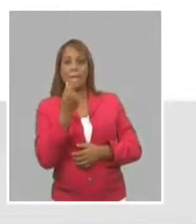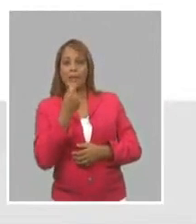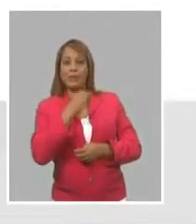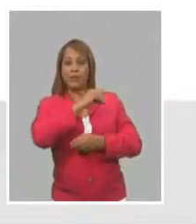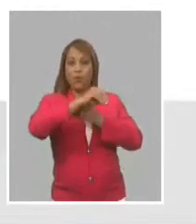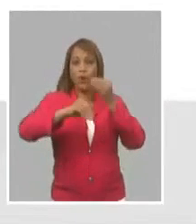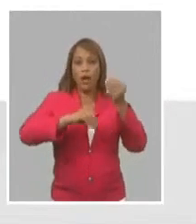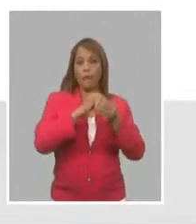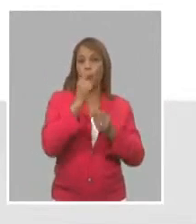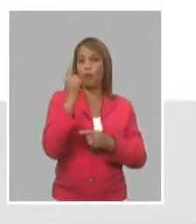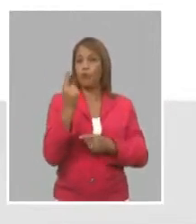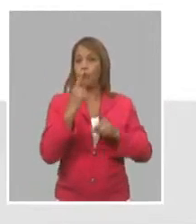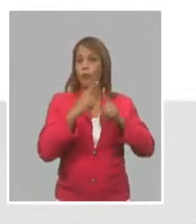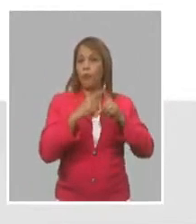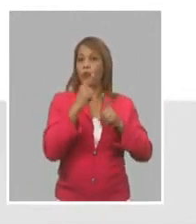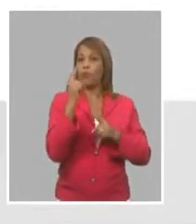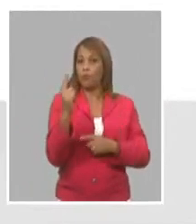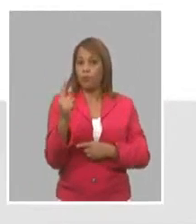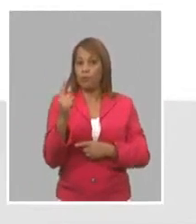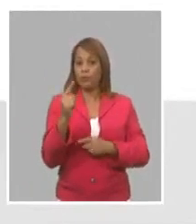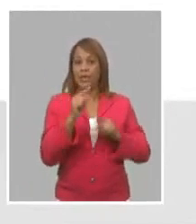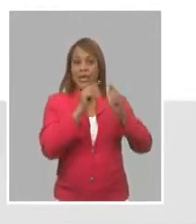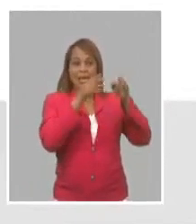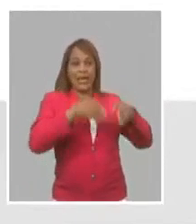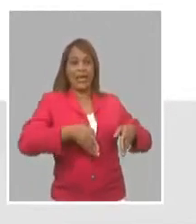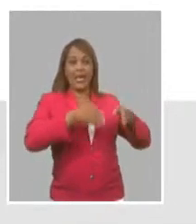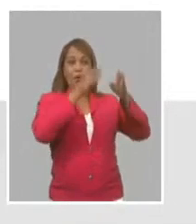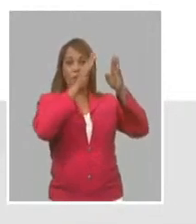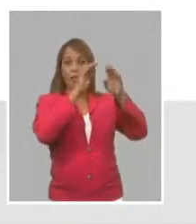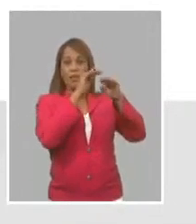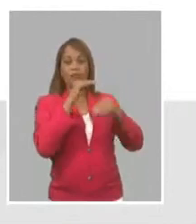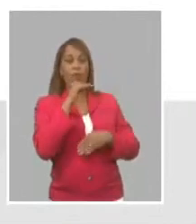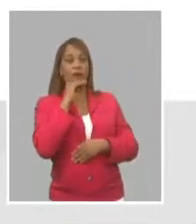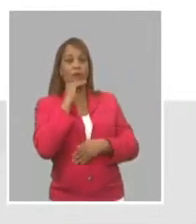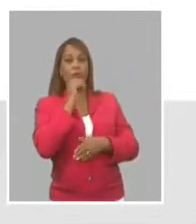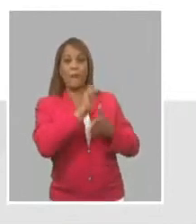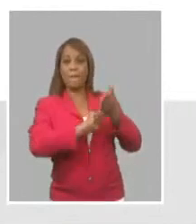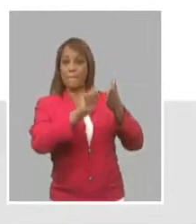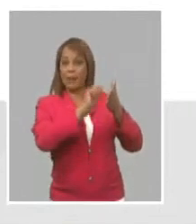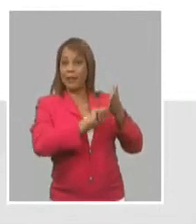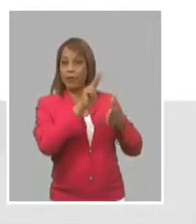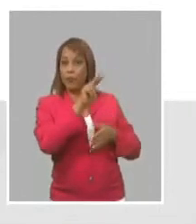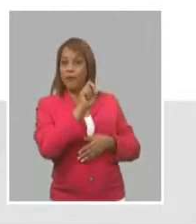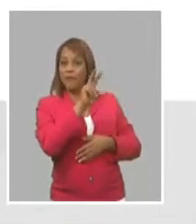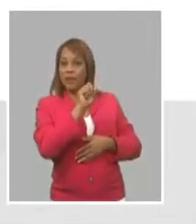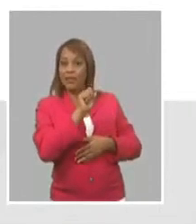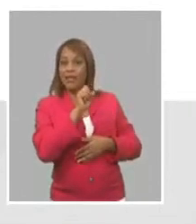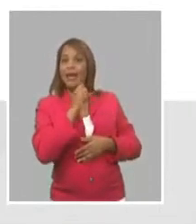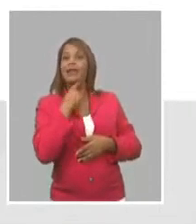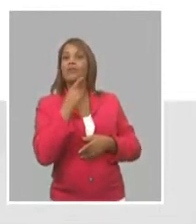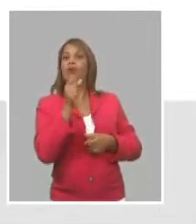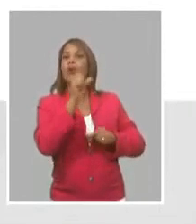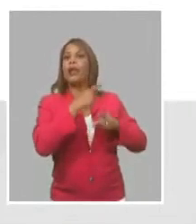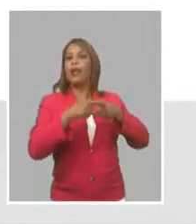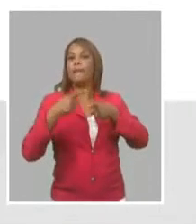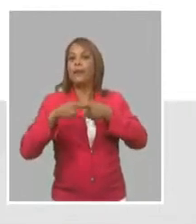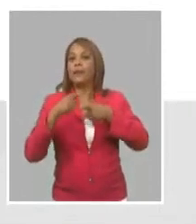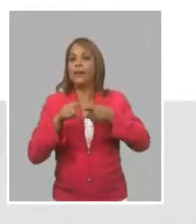el dólar, uno por uno, el cuadrito azul en el plan 2020 son las materias primas